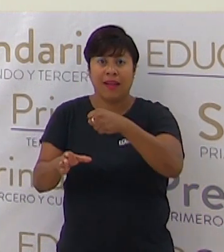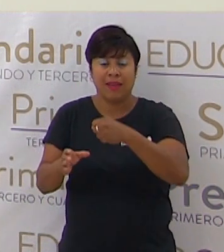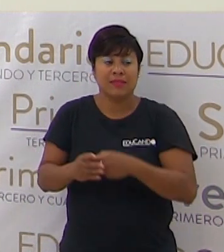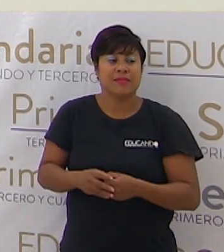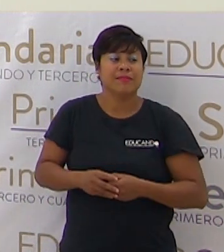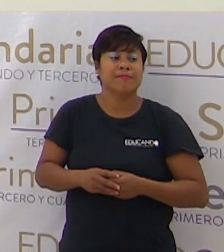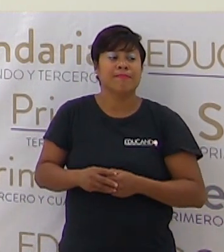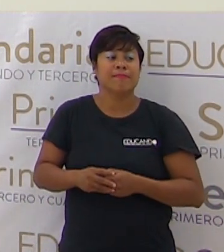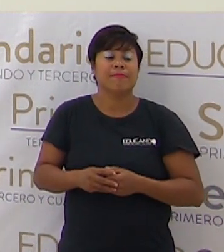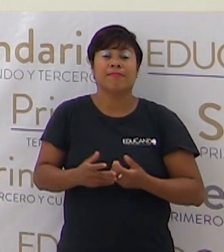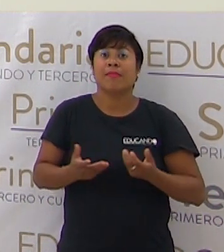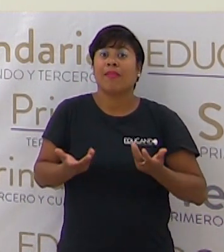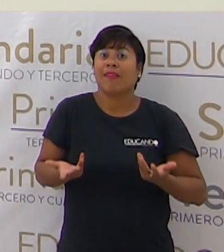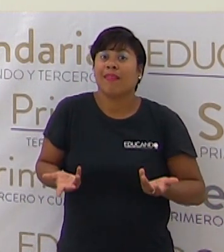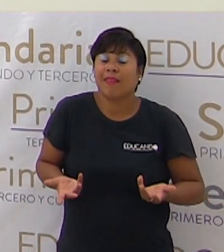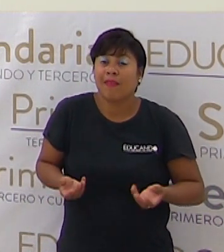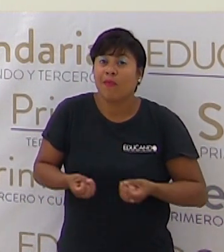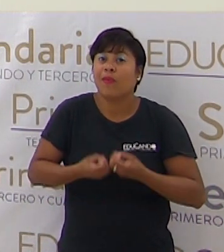jarras.